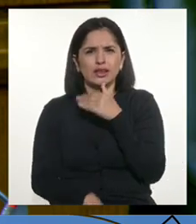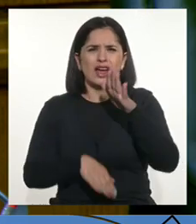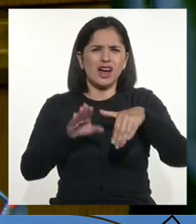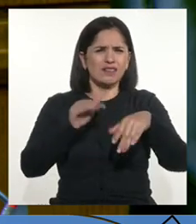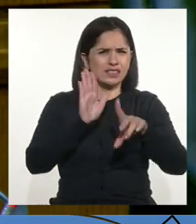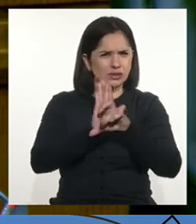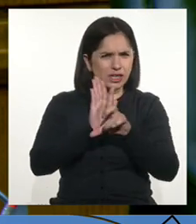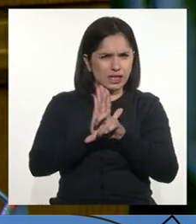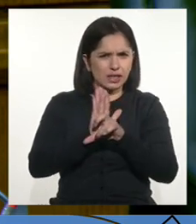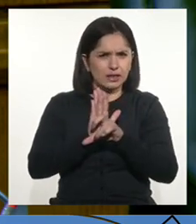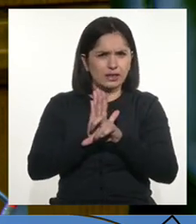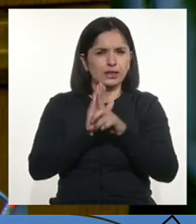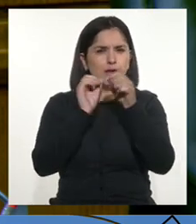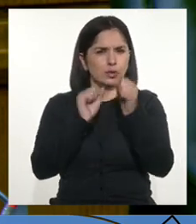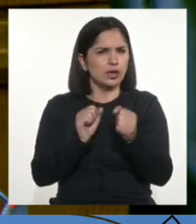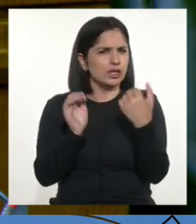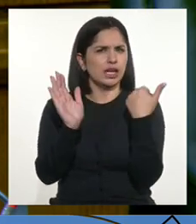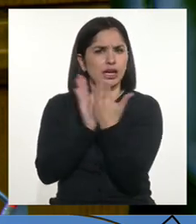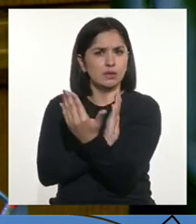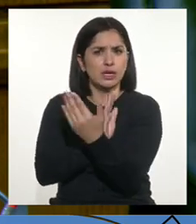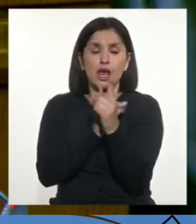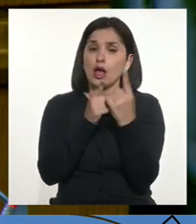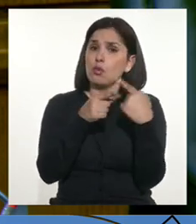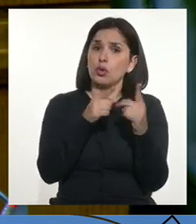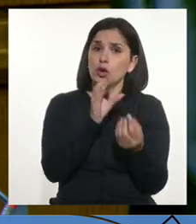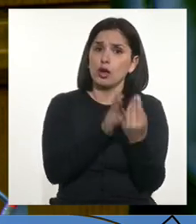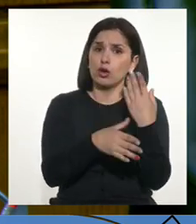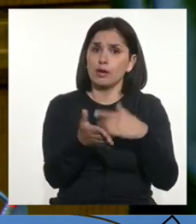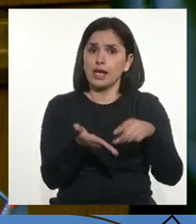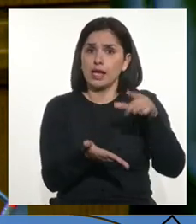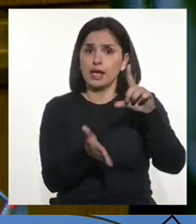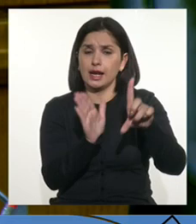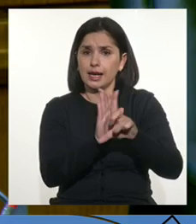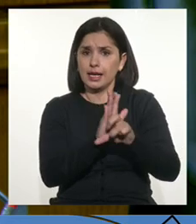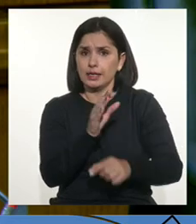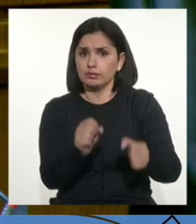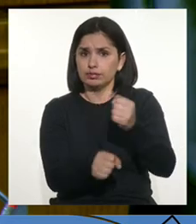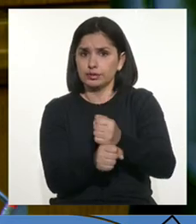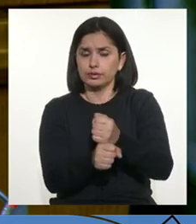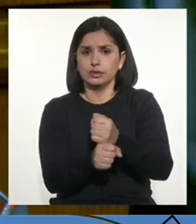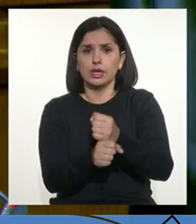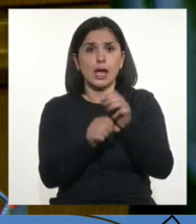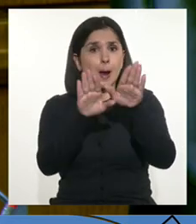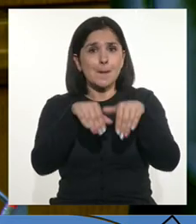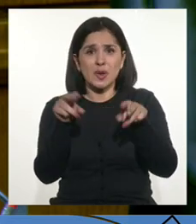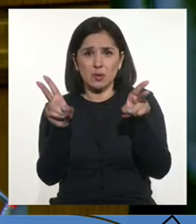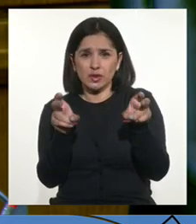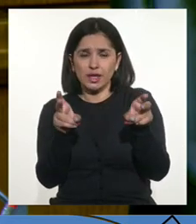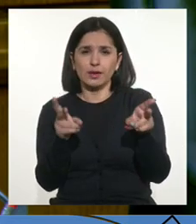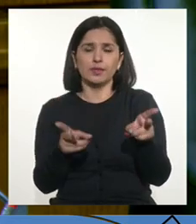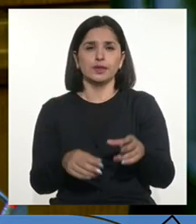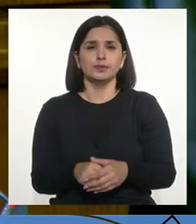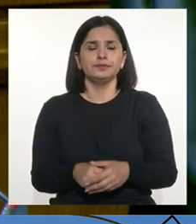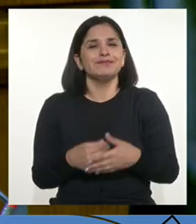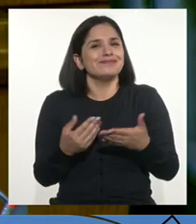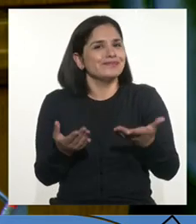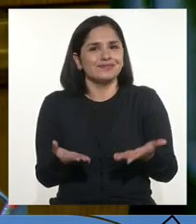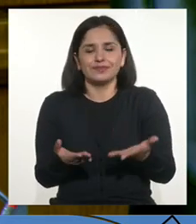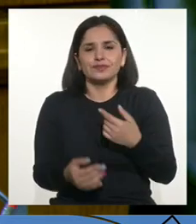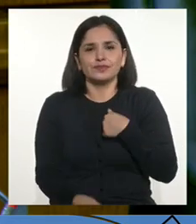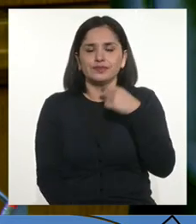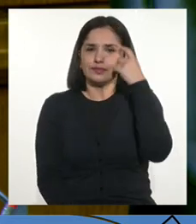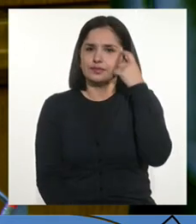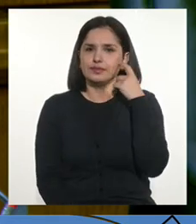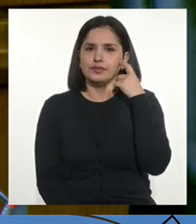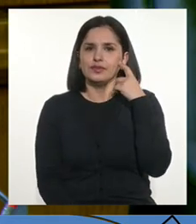ley pues ya ya está derogada por otra que después respecto al mismo tema y por lo tanto yo creo